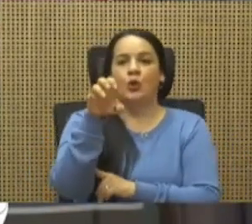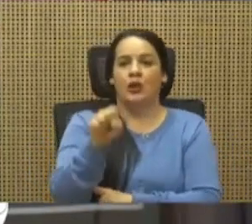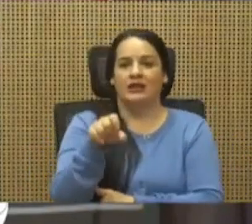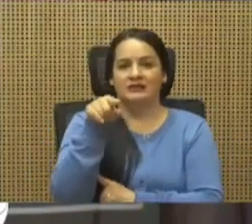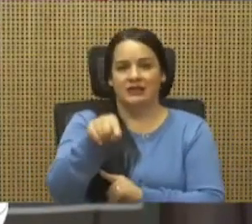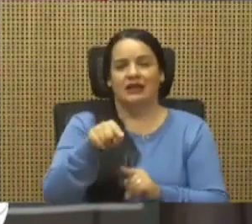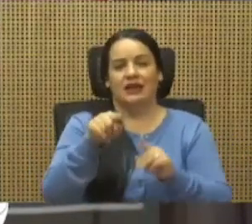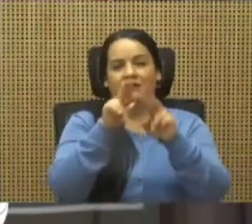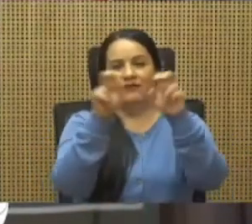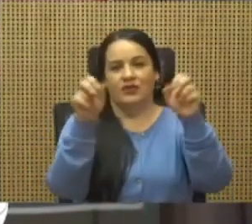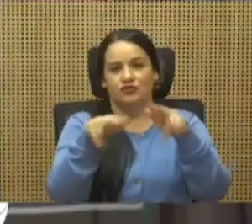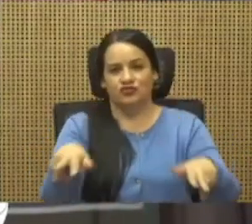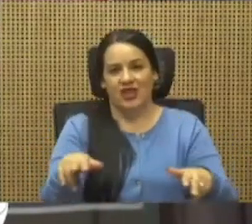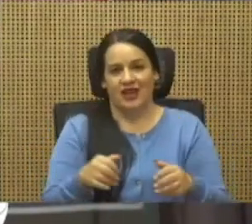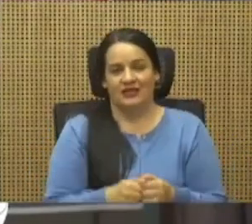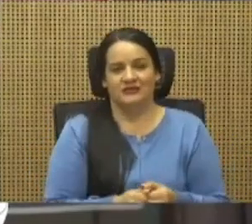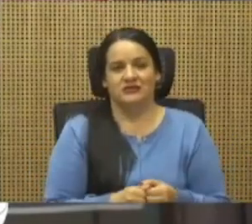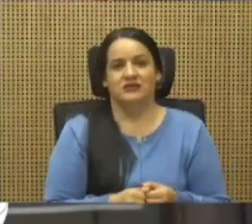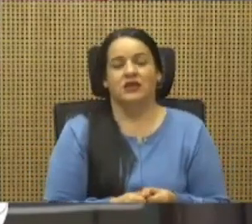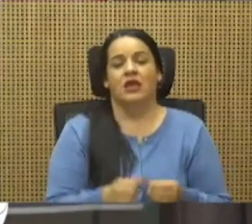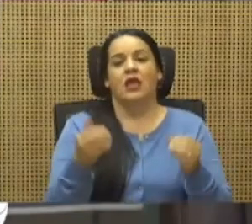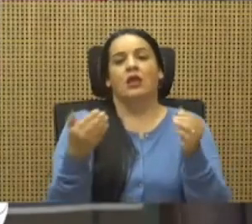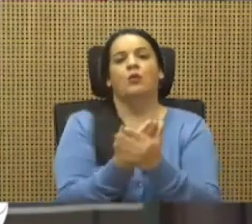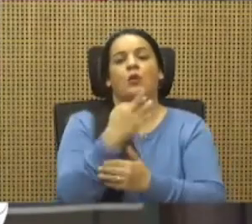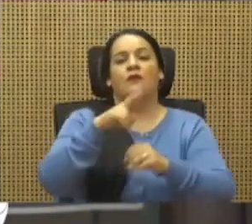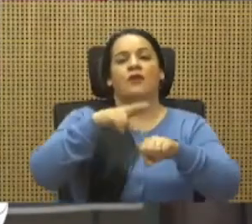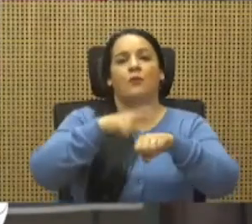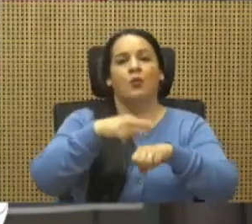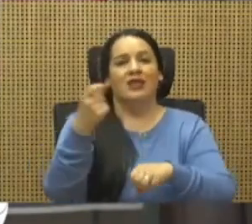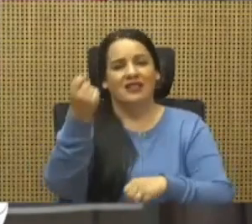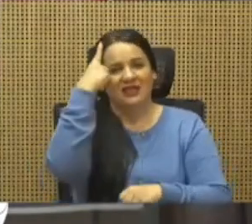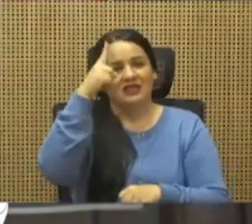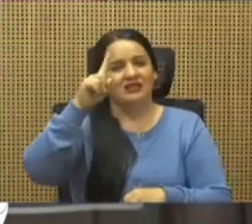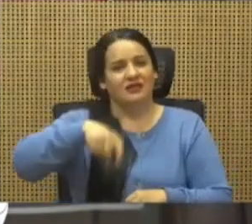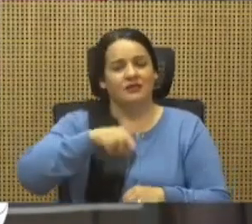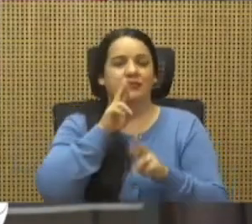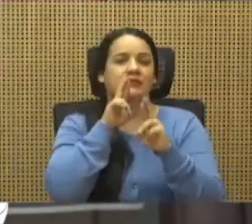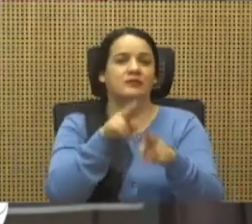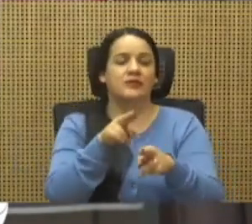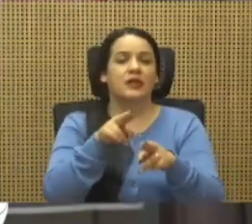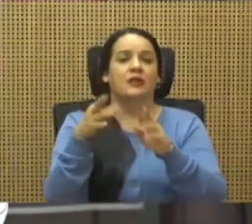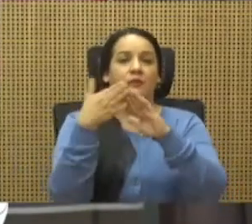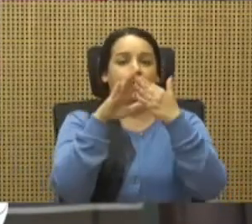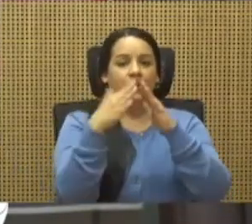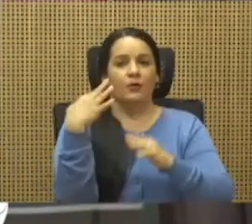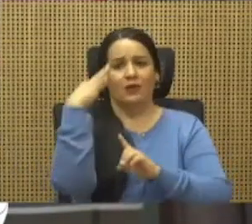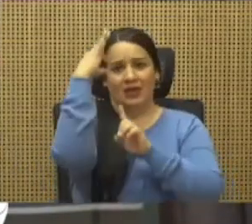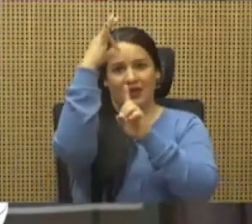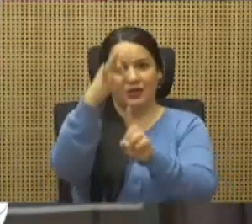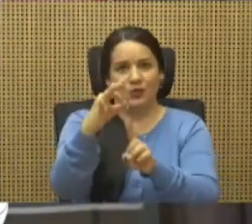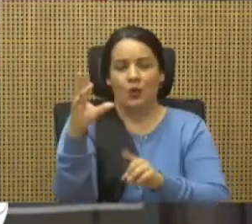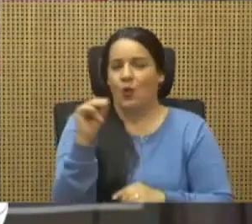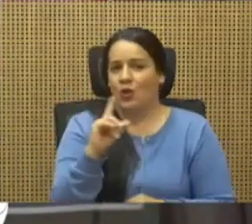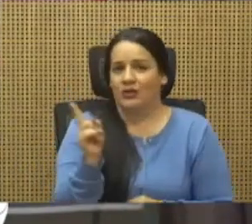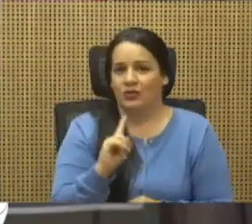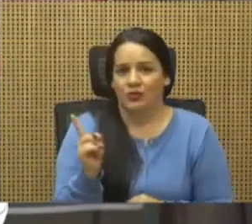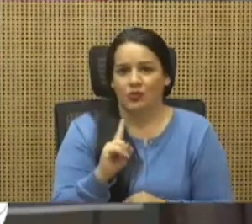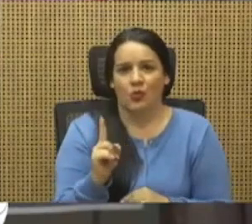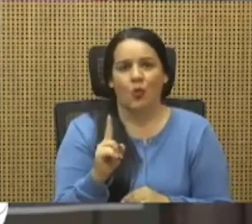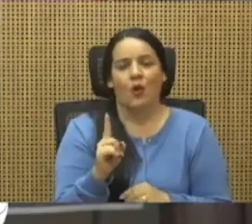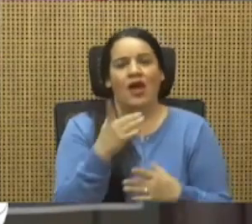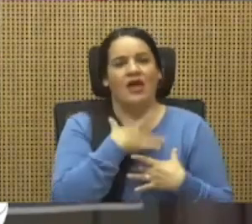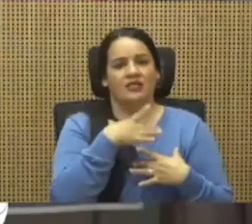sociales. En Nueva República entendemos que debemos responder al pueblo que nos eligió y no a meros